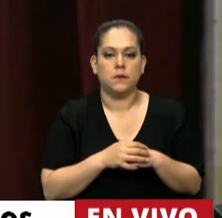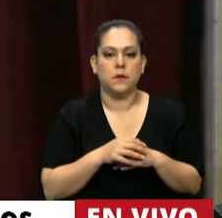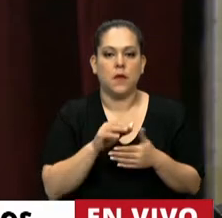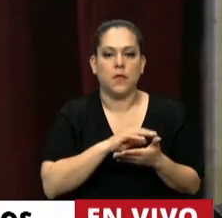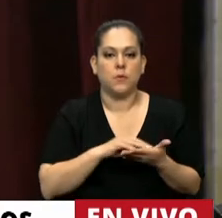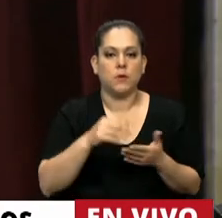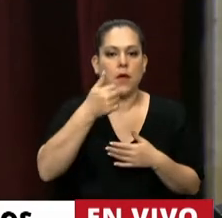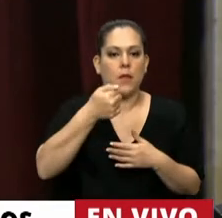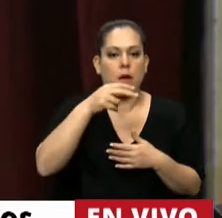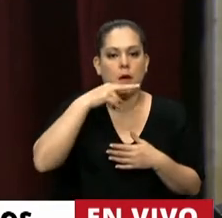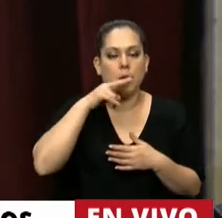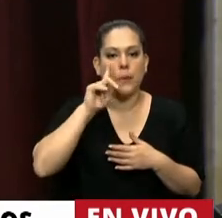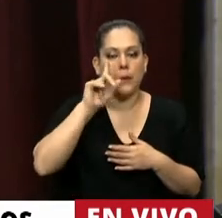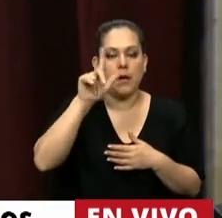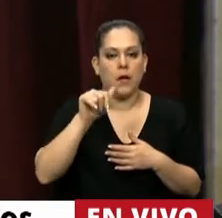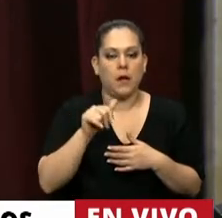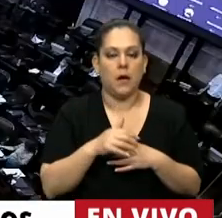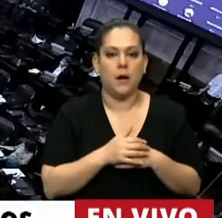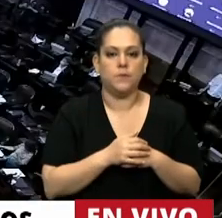Diputada Beatriz Ávila.